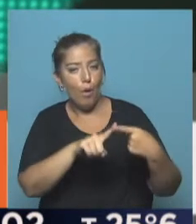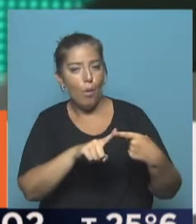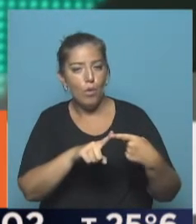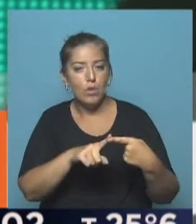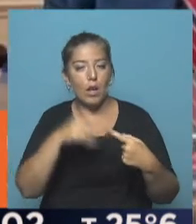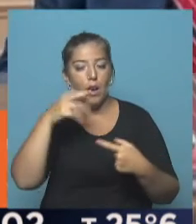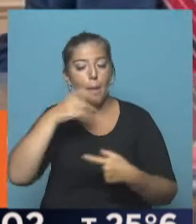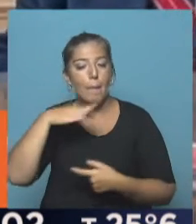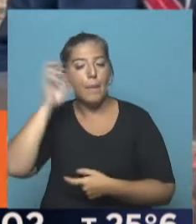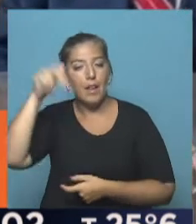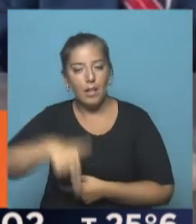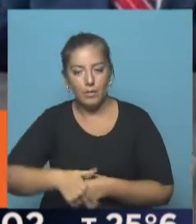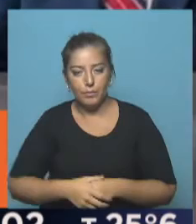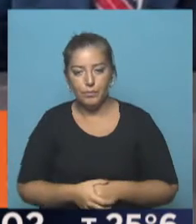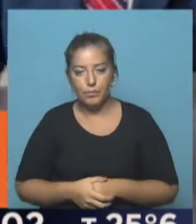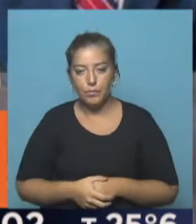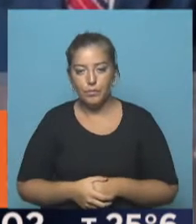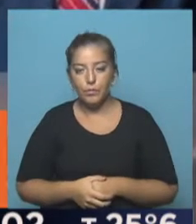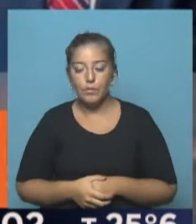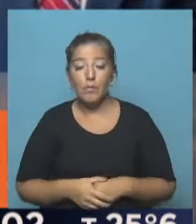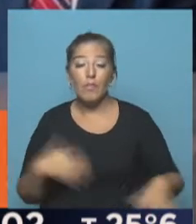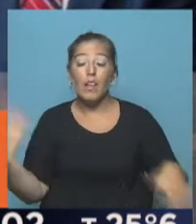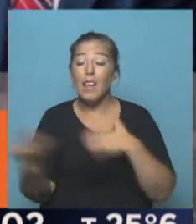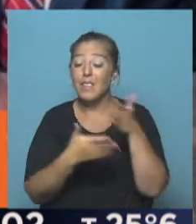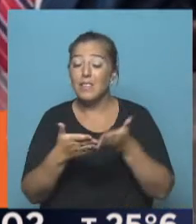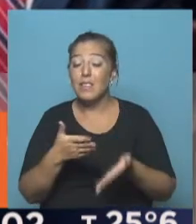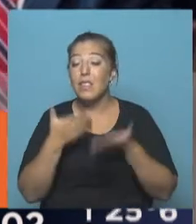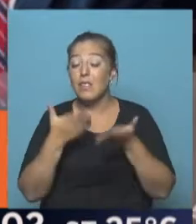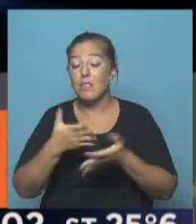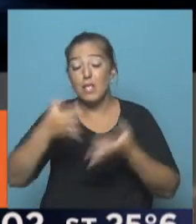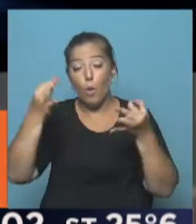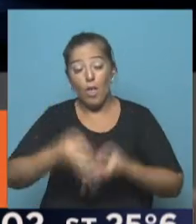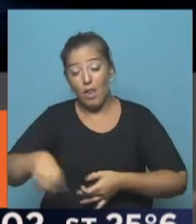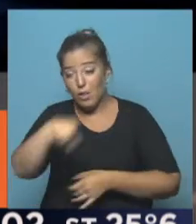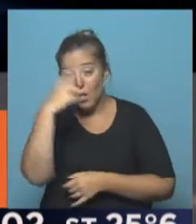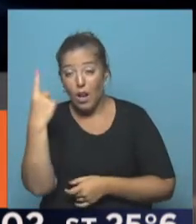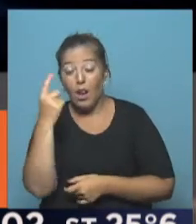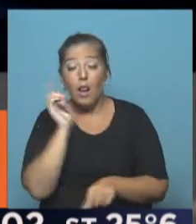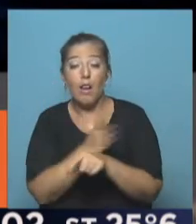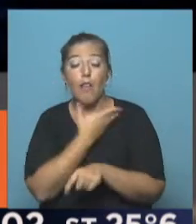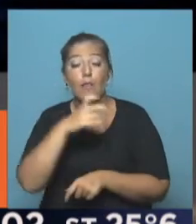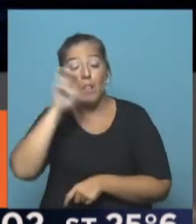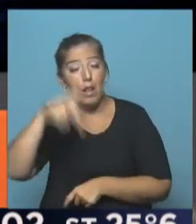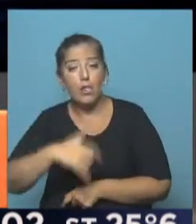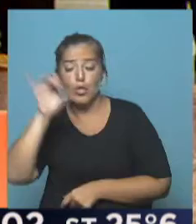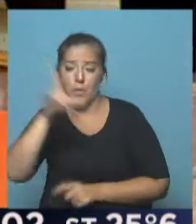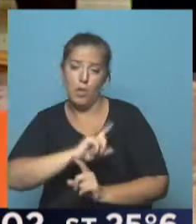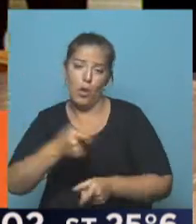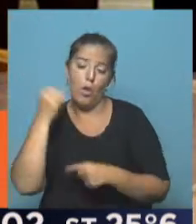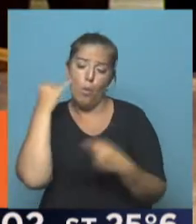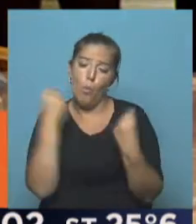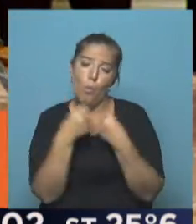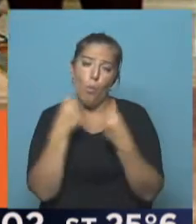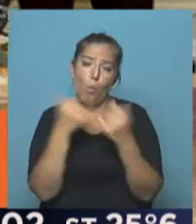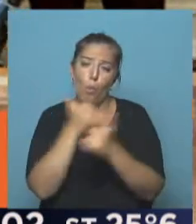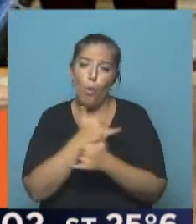Kremlin. La crisis del Consejo de Seguridad Nacional en la administración Trump trasciende a Flynn y son varios los reportes sobre el caos de